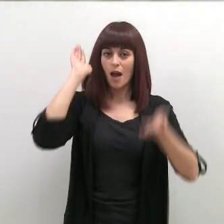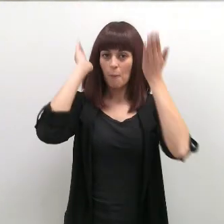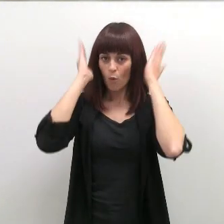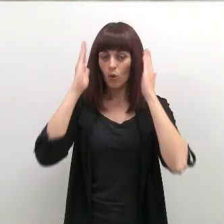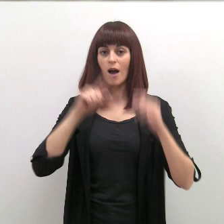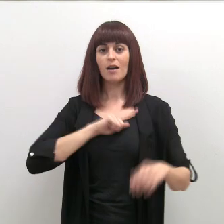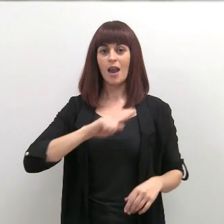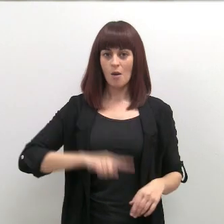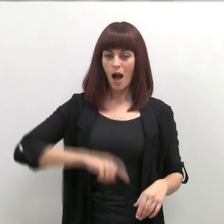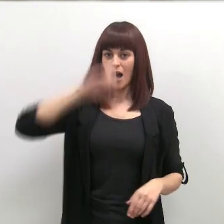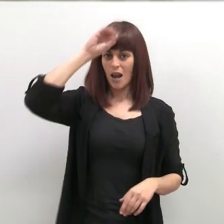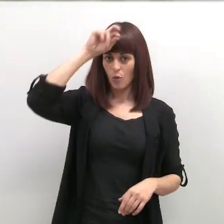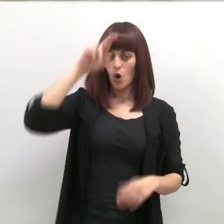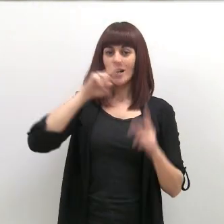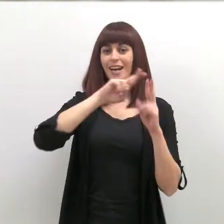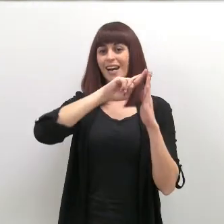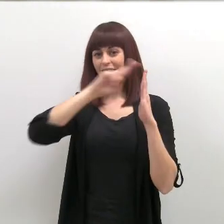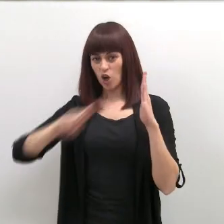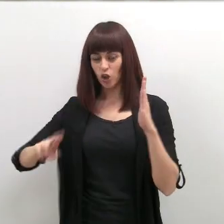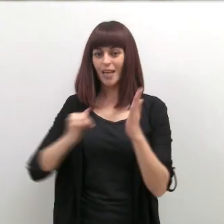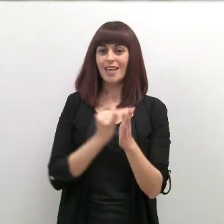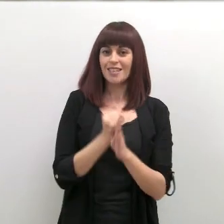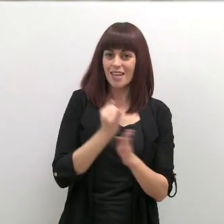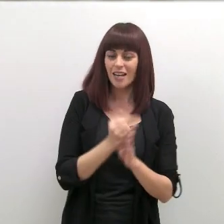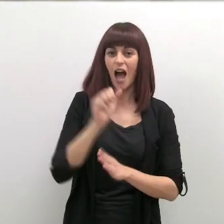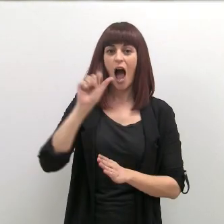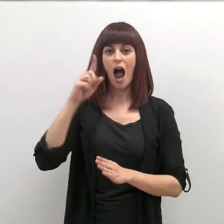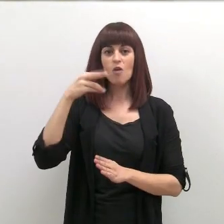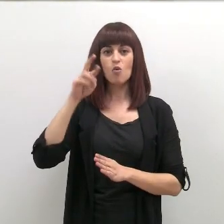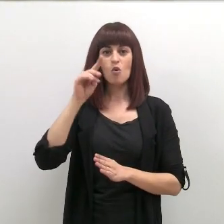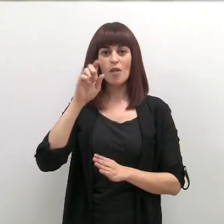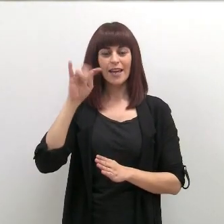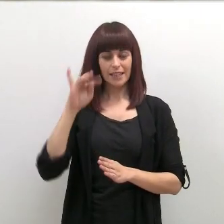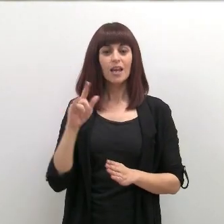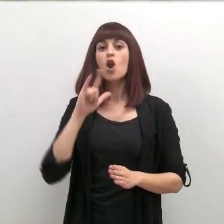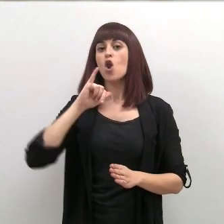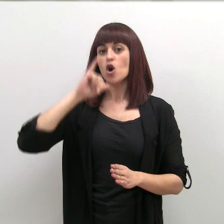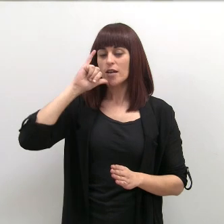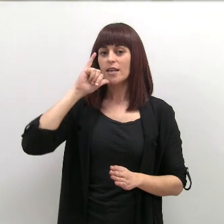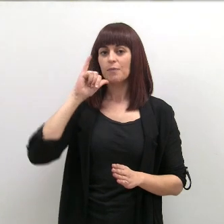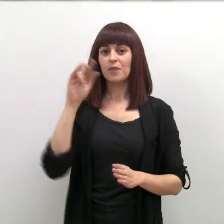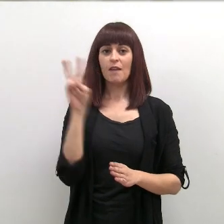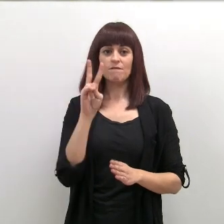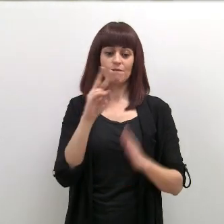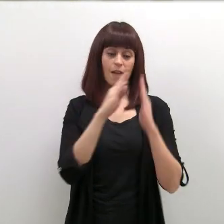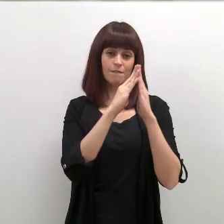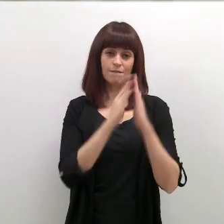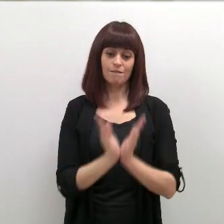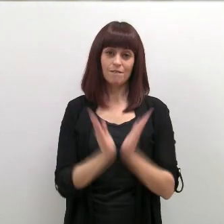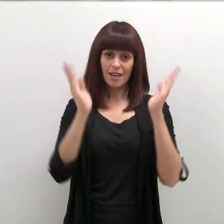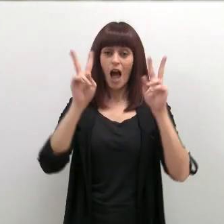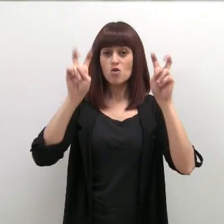de la Cruz, La Unión, Ricote, Yecla, Albudeite, Santomera, Lorquí, Villanueva del Río Segura, Molina de